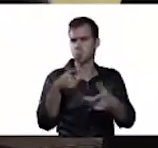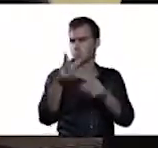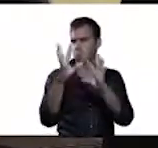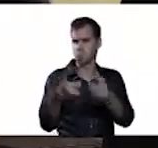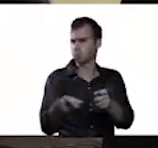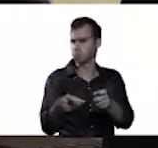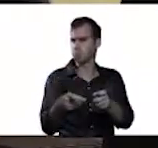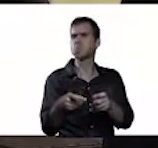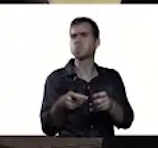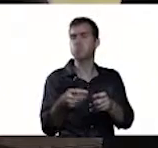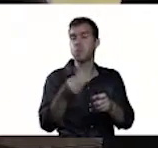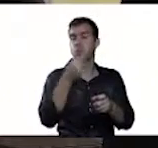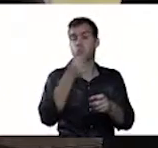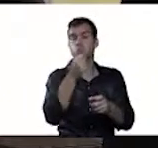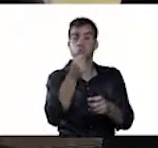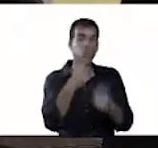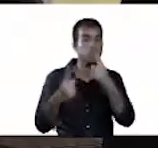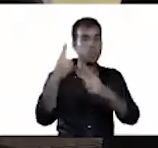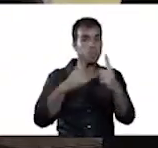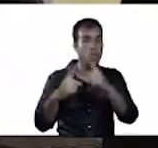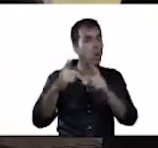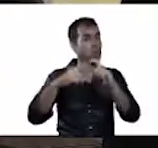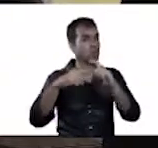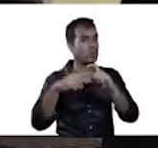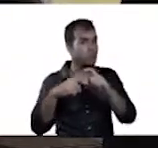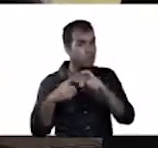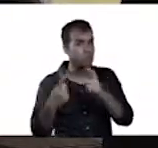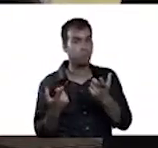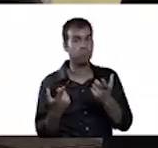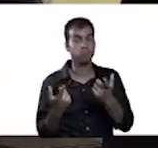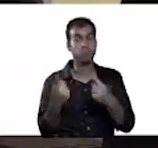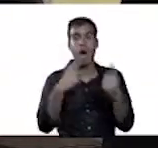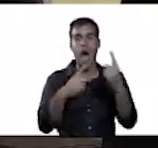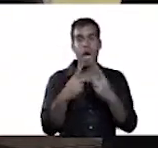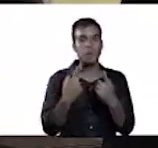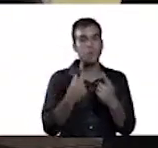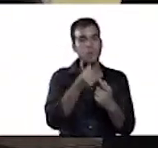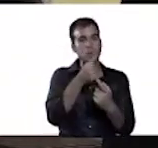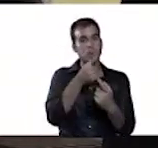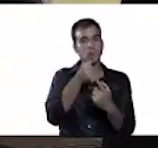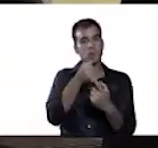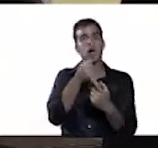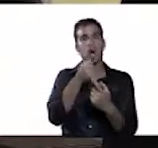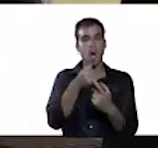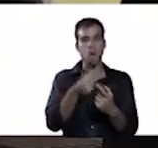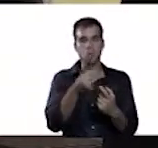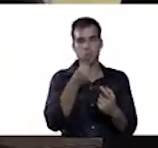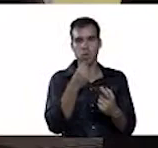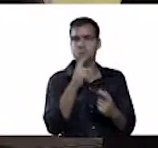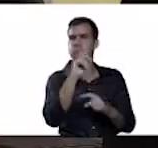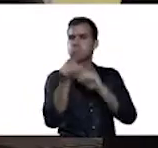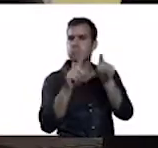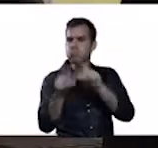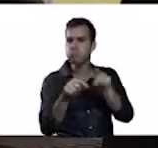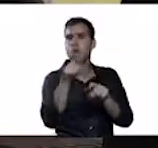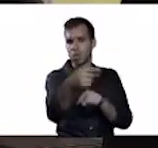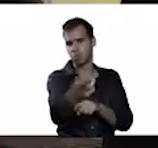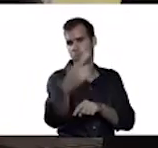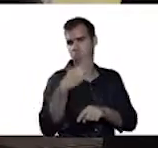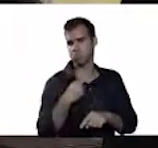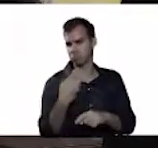de una duda sobre un contenido, algo que no les quedó claro, y se les responderá lo más